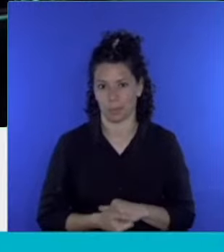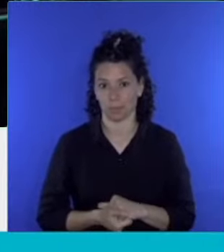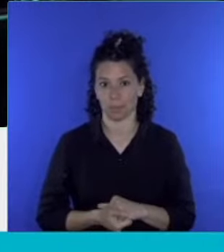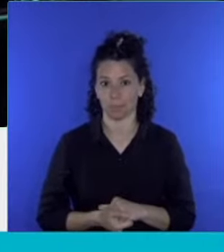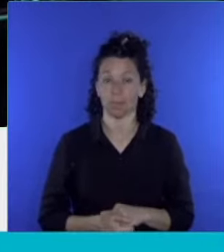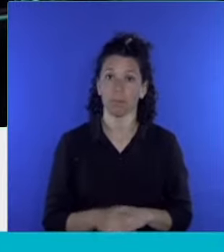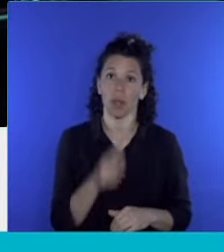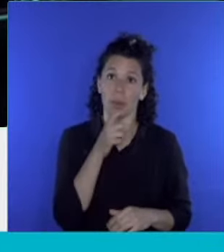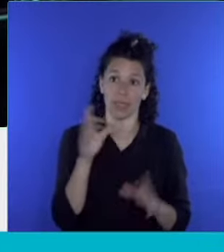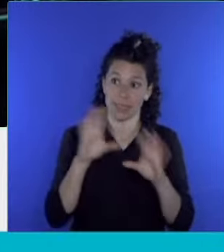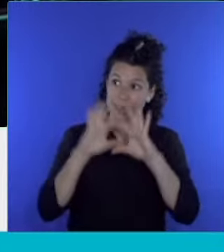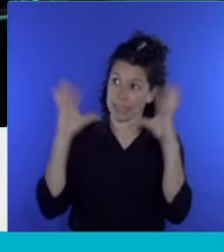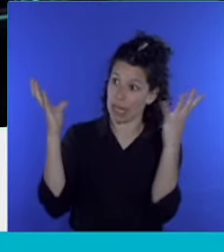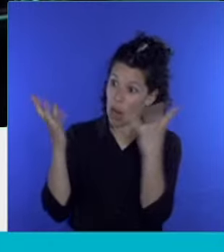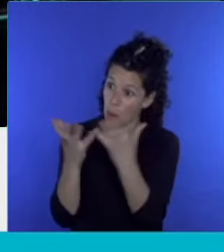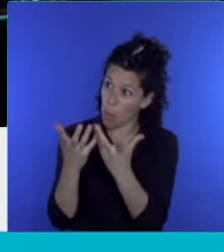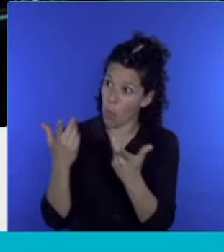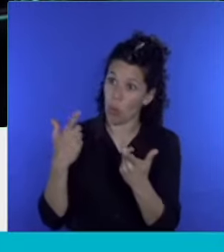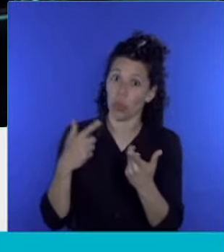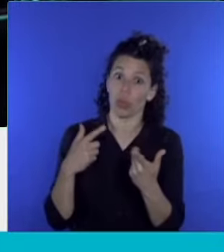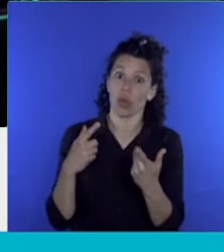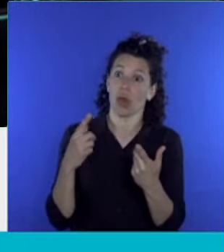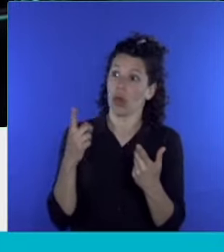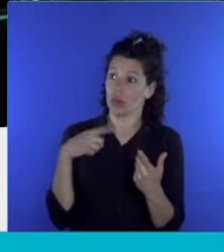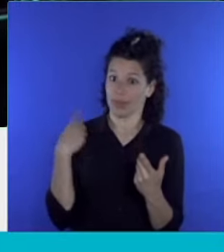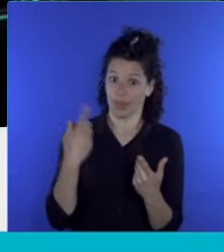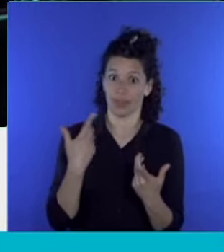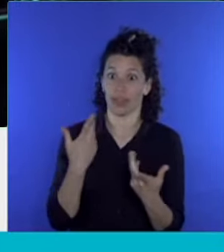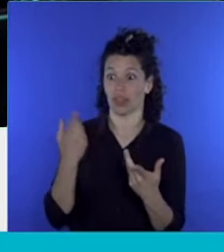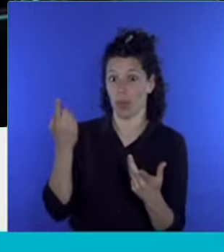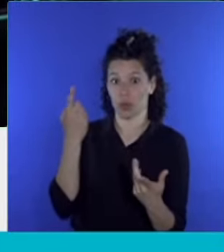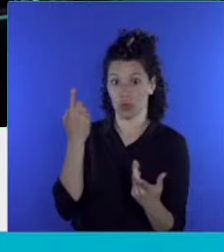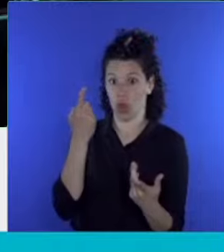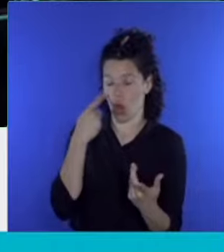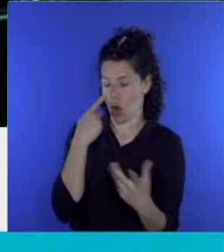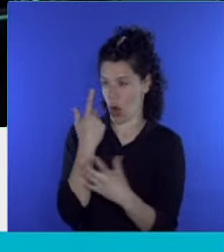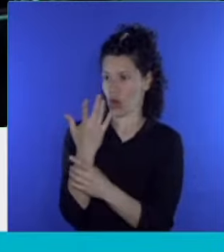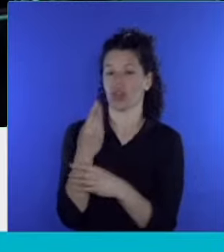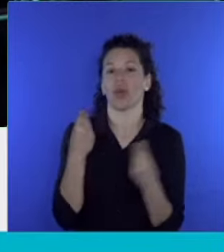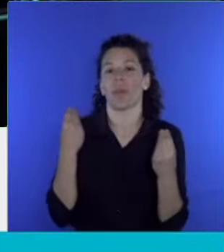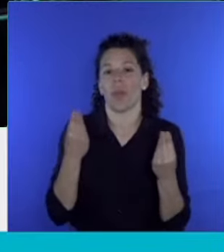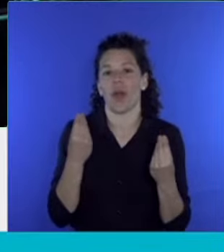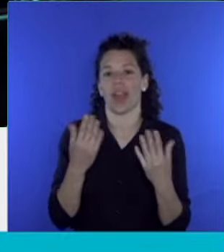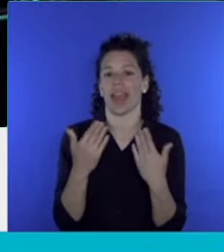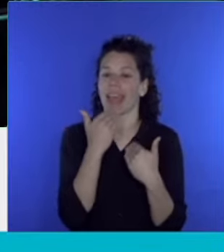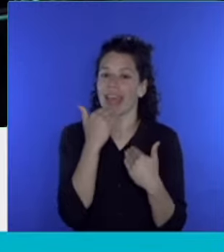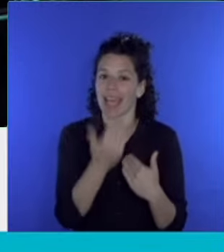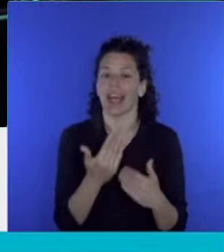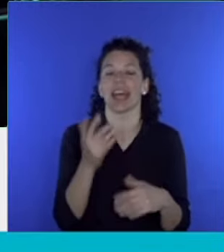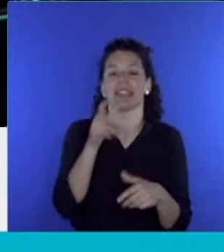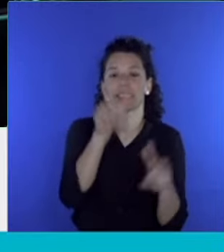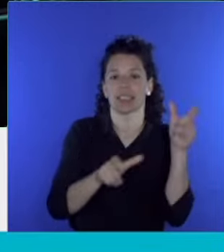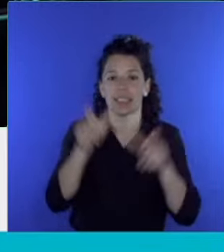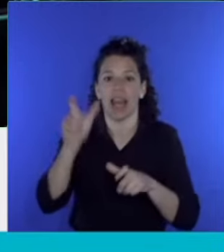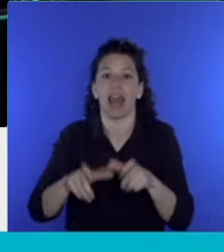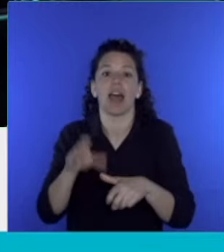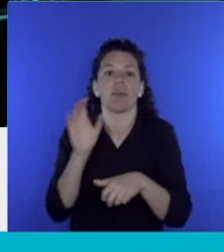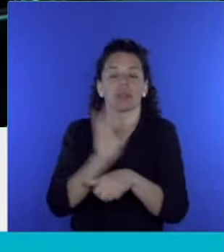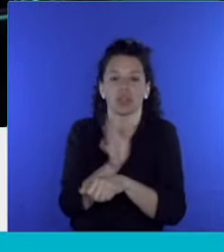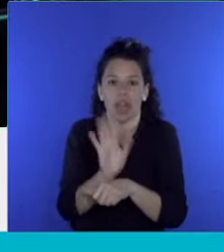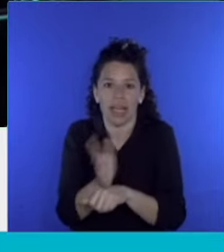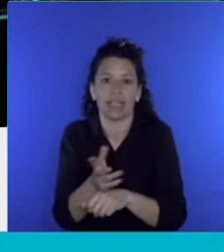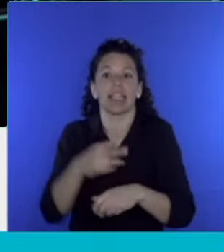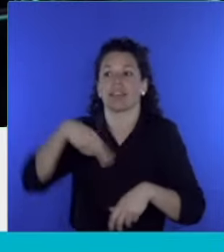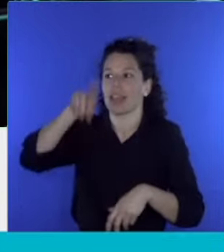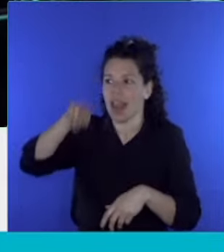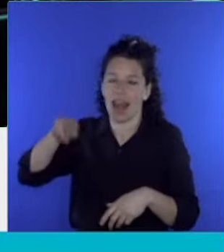mundo Nosotros hemos sido reconocidos precisamente por nuestros artistas y por nuestro arte no